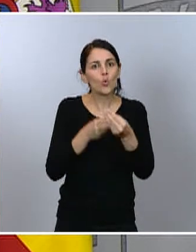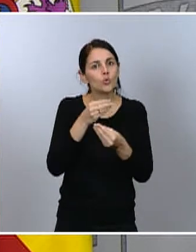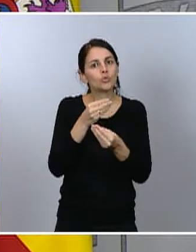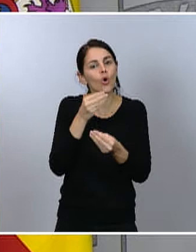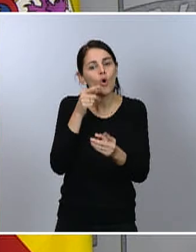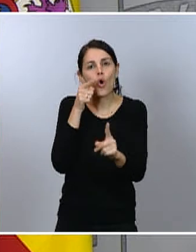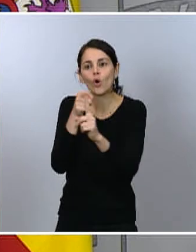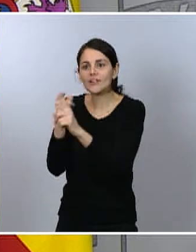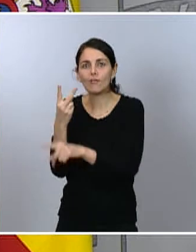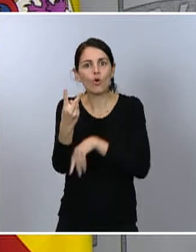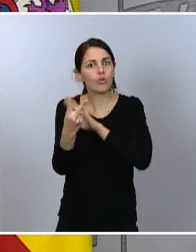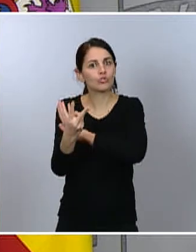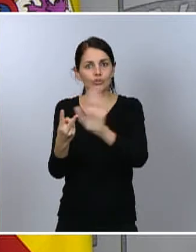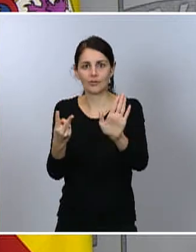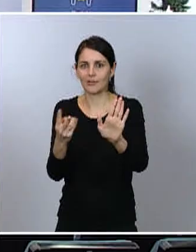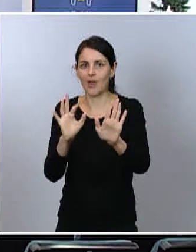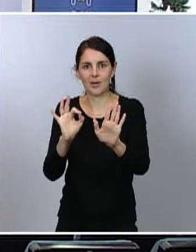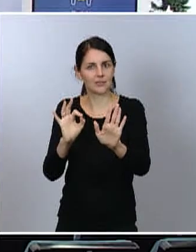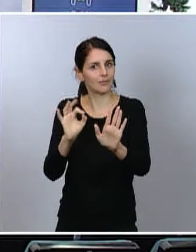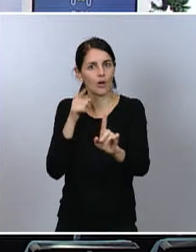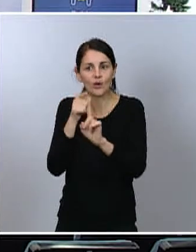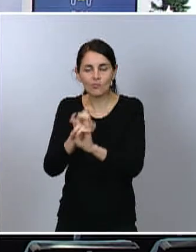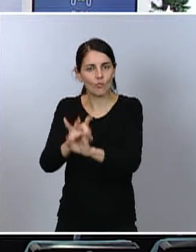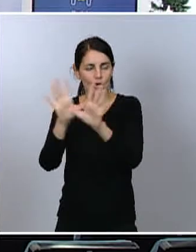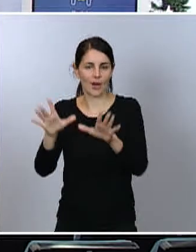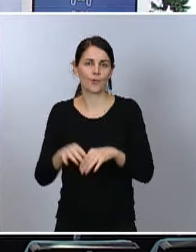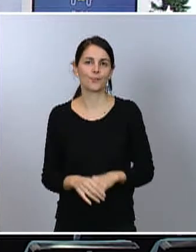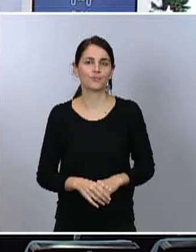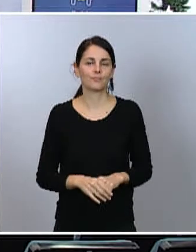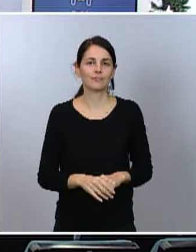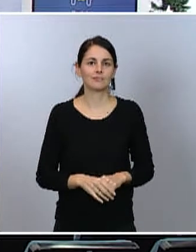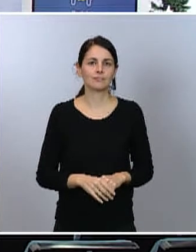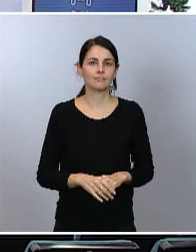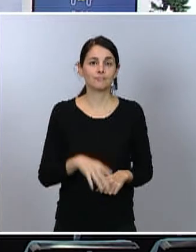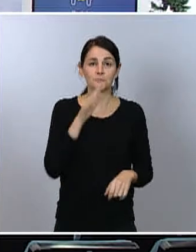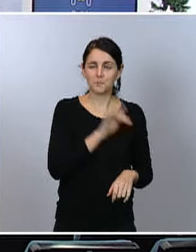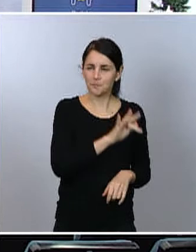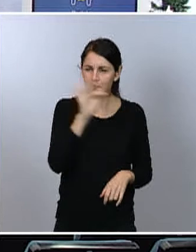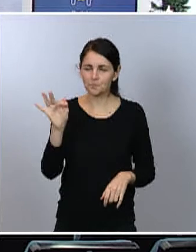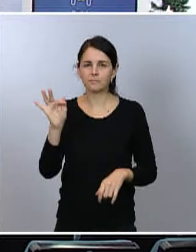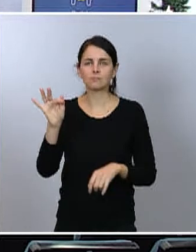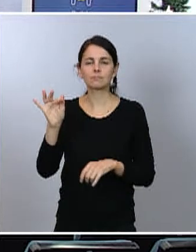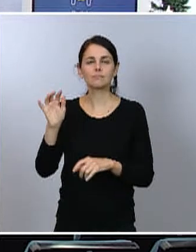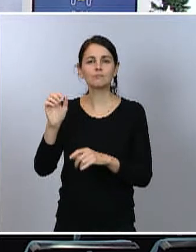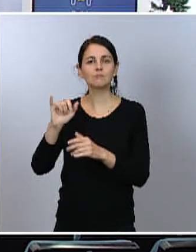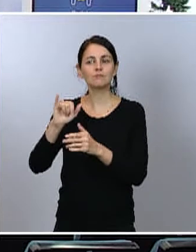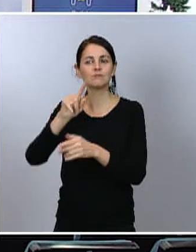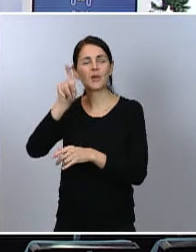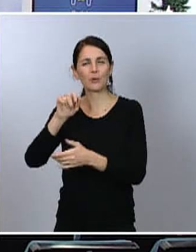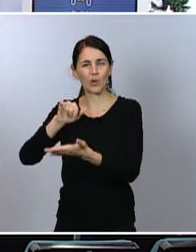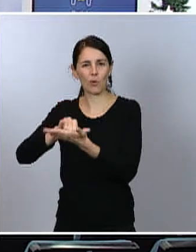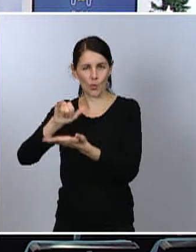diseñado para ese propósito. Belén Carreño de Reuters nos plantea la pregunta por WhatsApp. Al hilo de la pregunta que